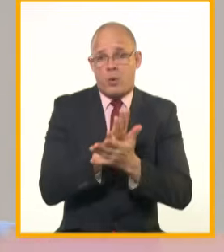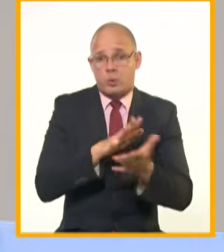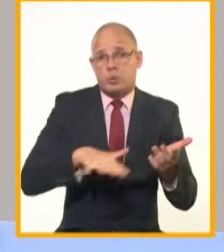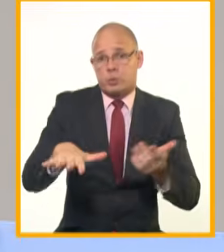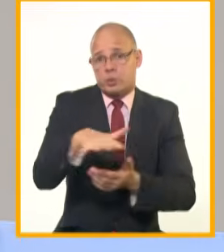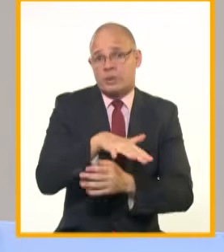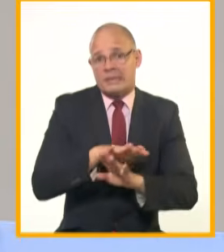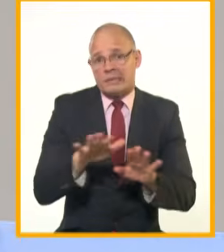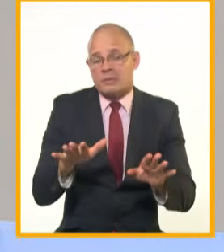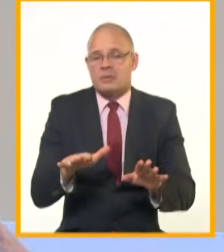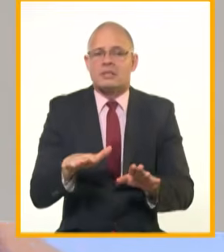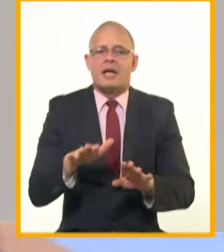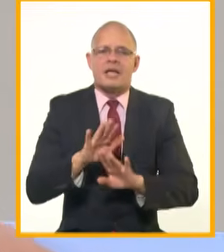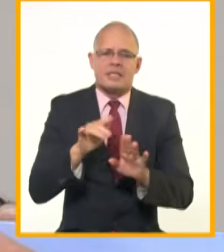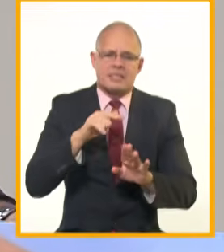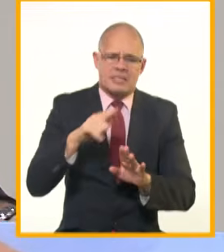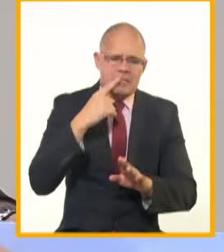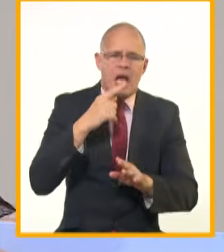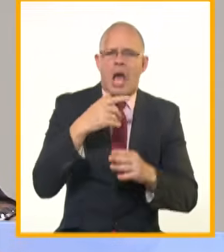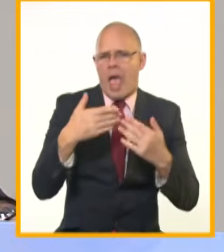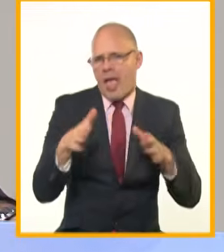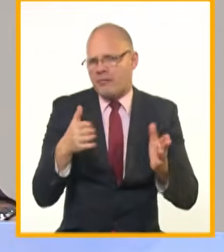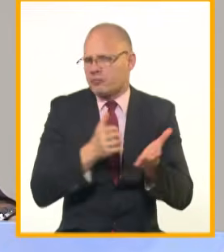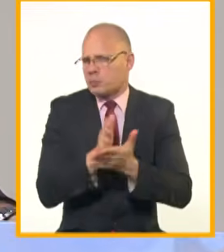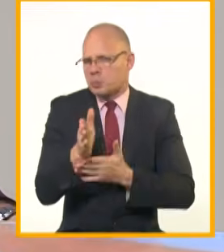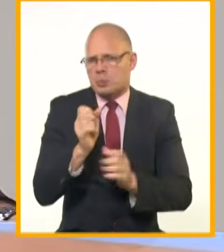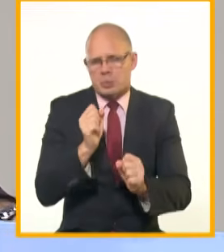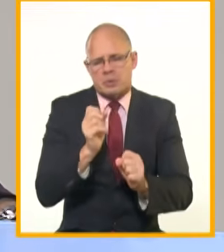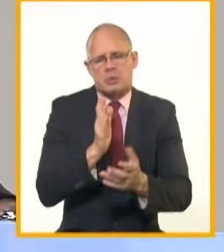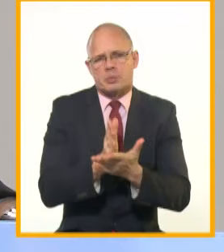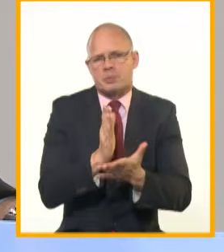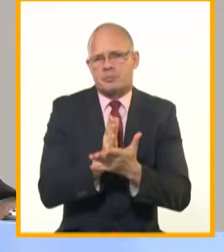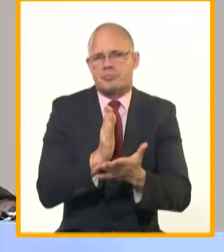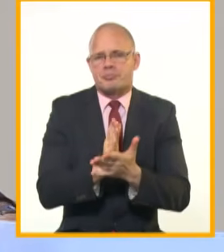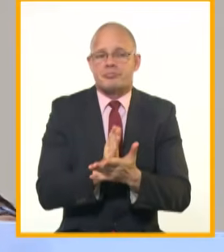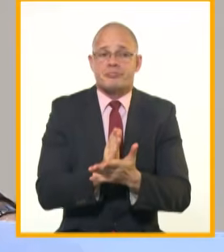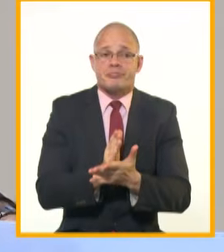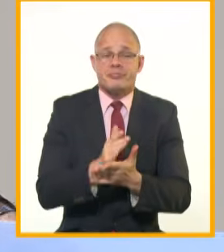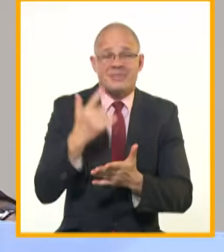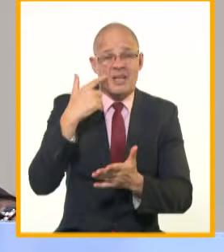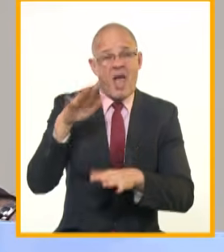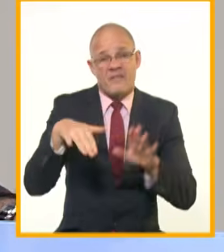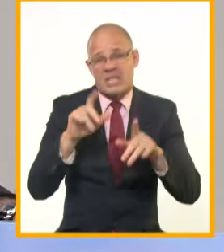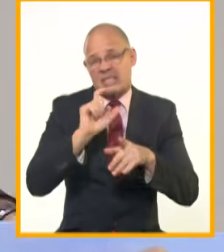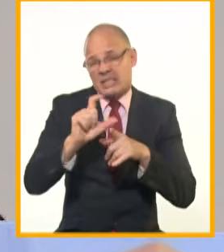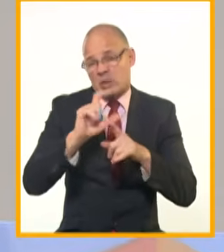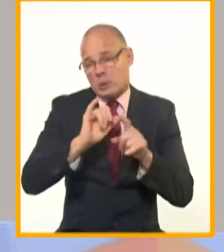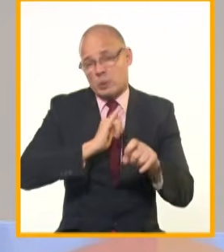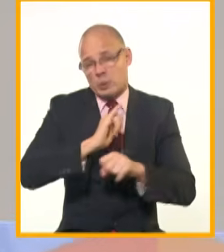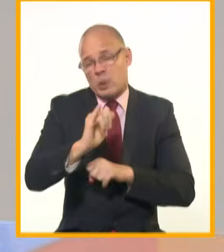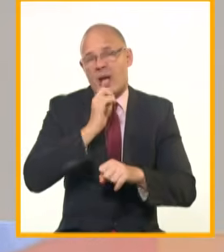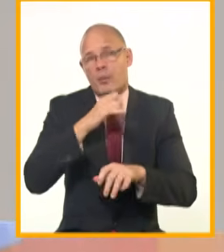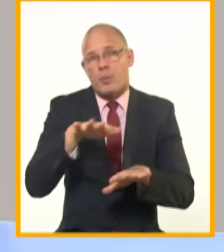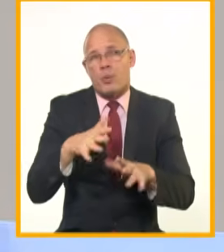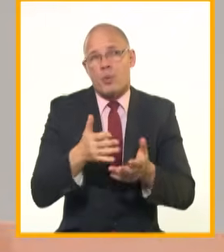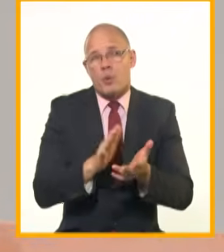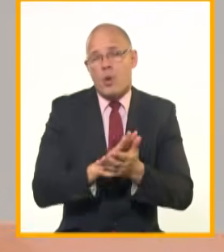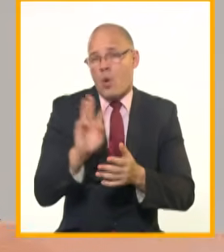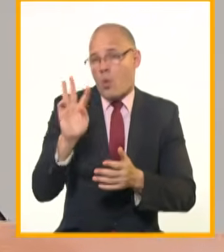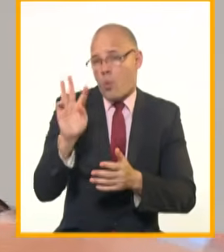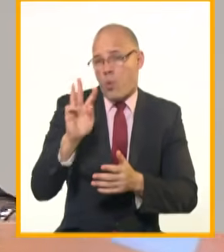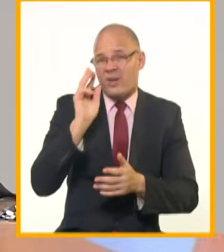se están brindando servicios. Esto incluso ha llevado en lugares intrincados, por ejemplo, como en Guine, en la